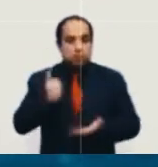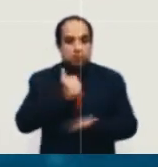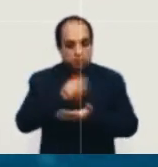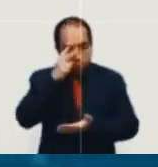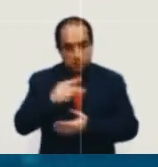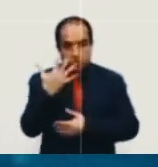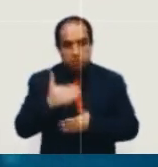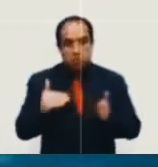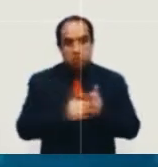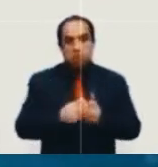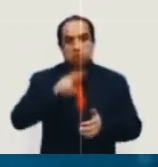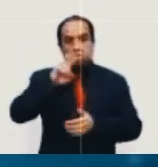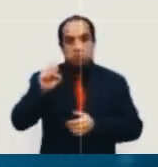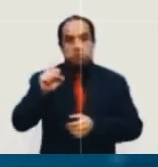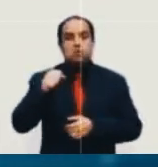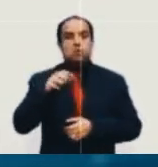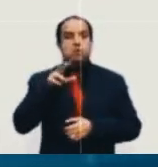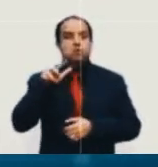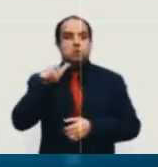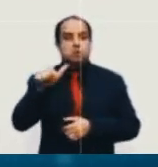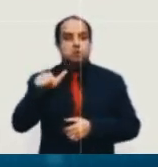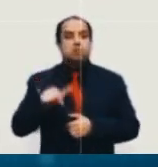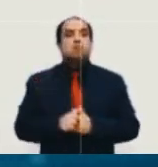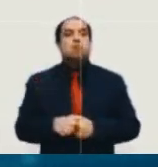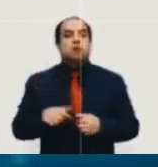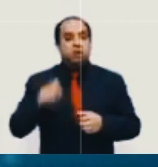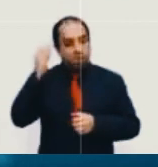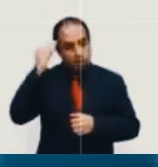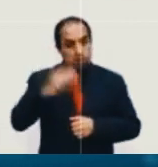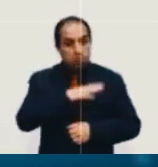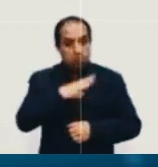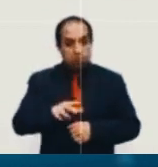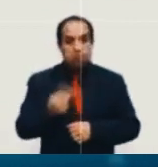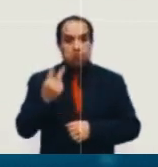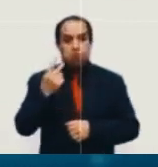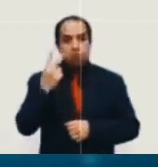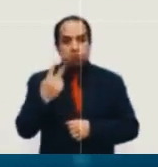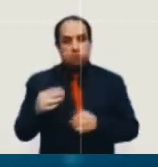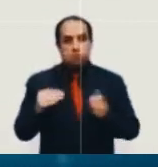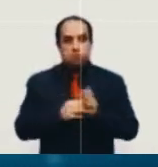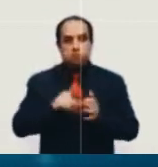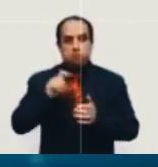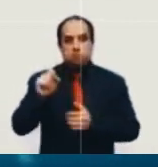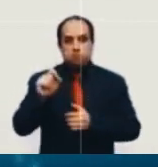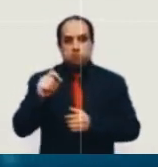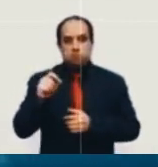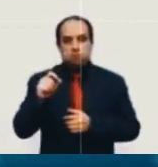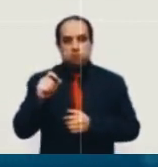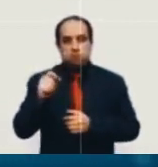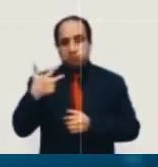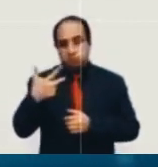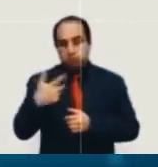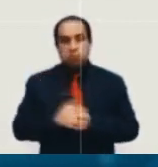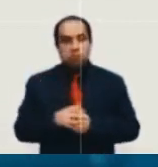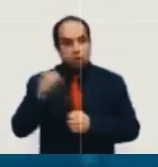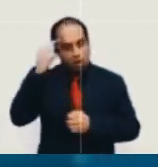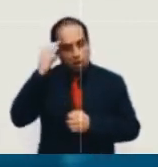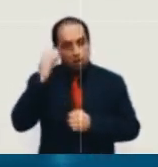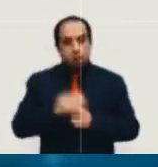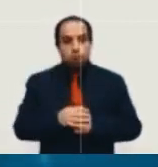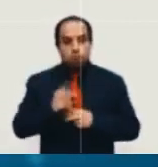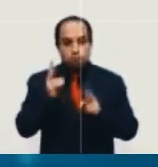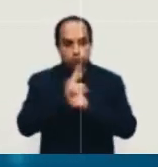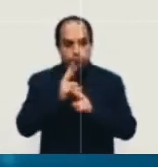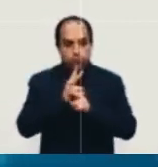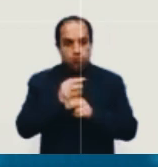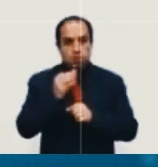5.416 en camas generales y 1.828 en camas con ventilador. Esta tendencia de los últimos 10 días, donde estamos por primera vez abajo de lo